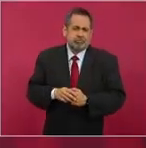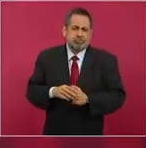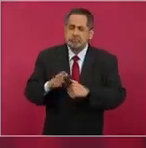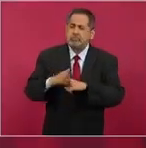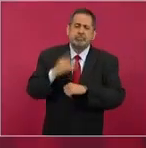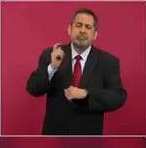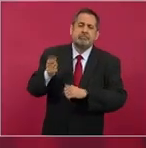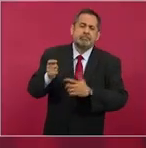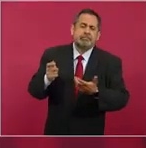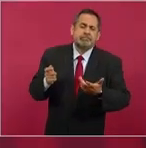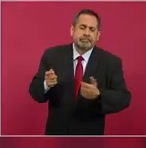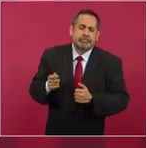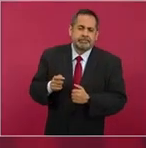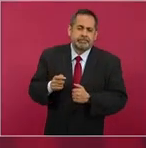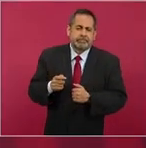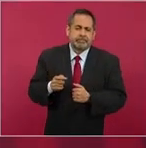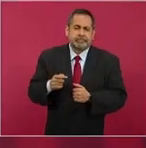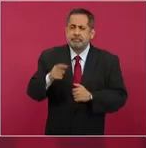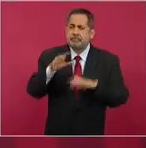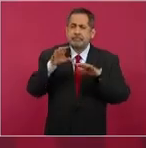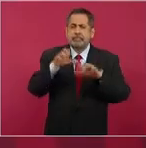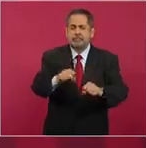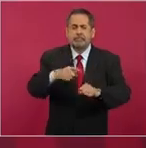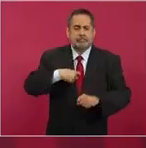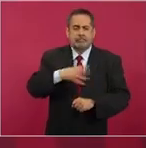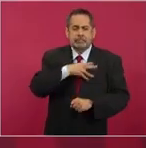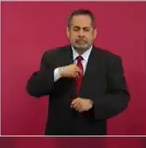porque tienen preso a mi hijo